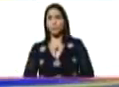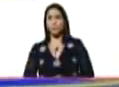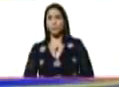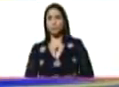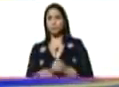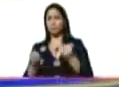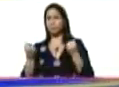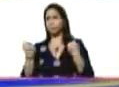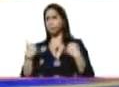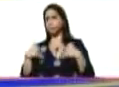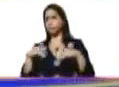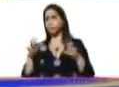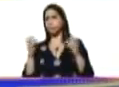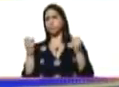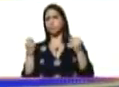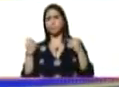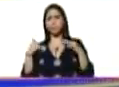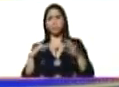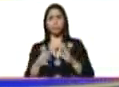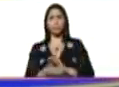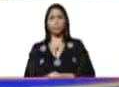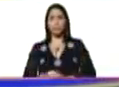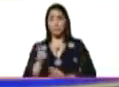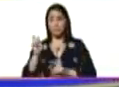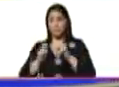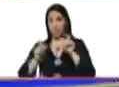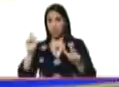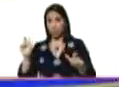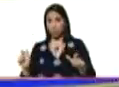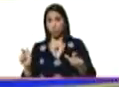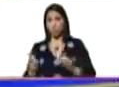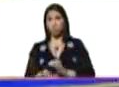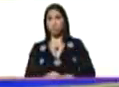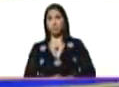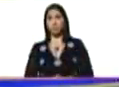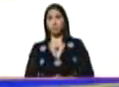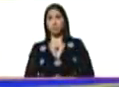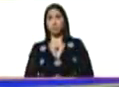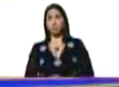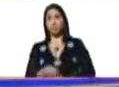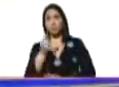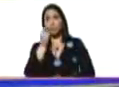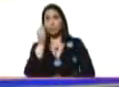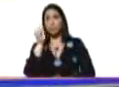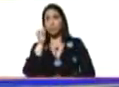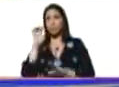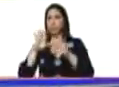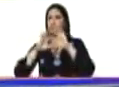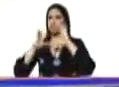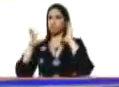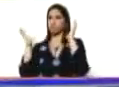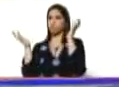miles y miles de ciudadanos y de ciudadanas del mundo.